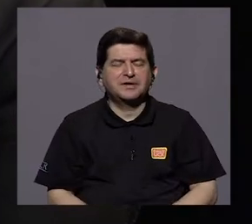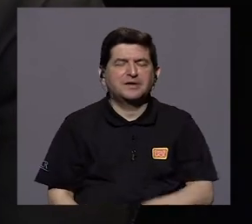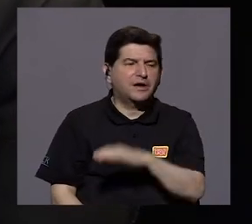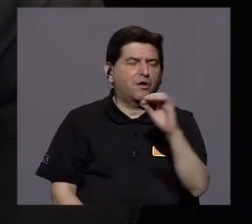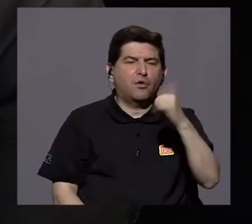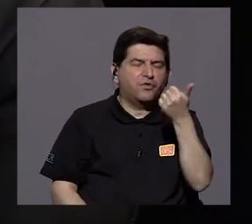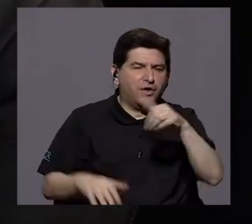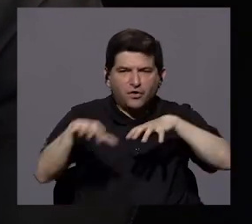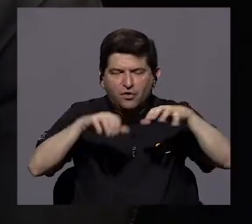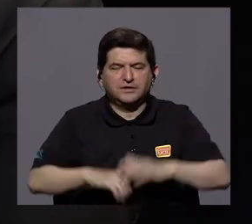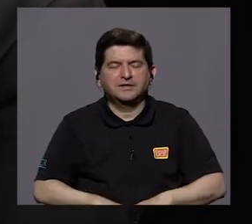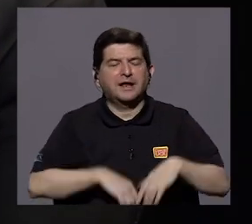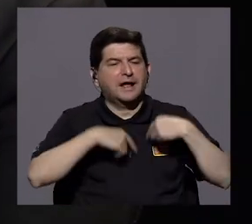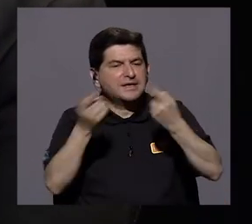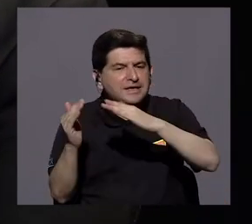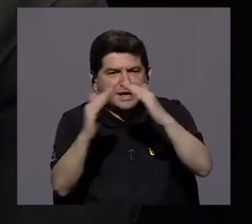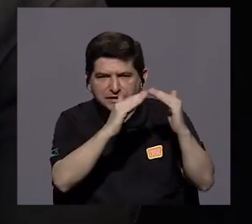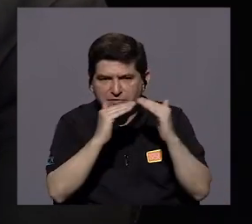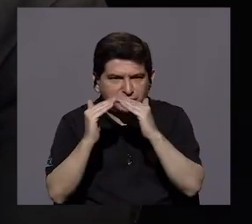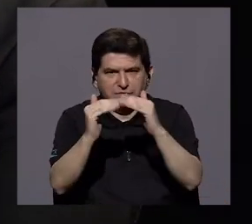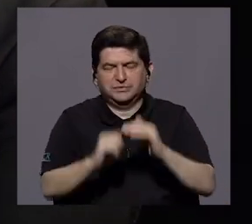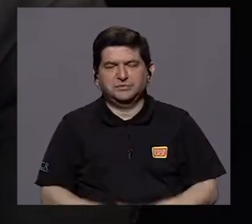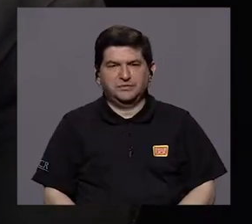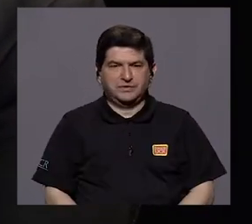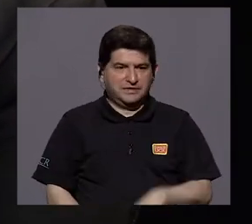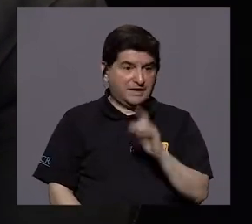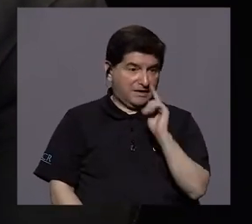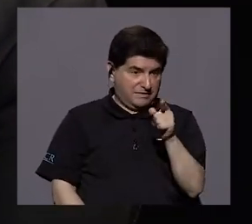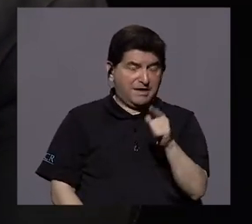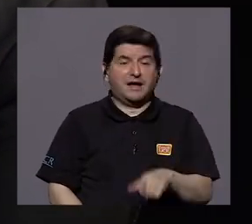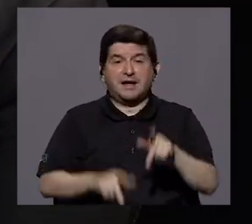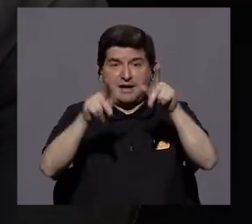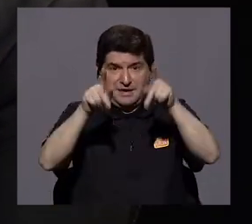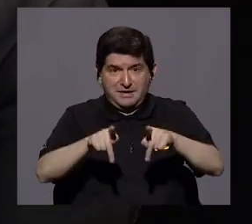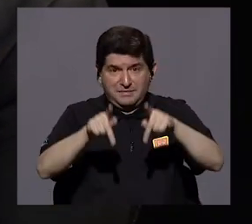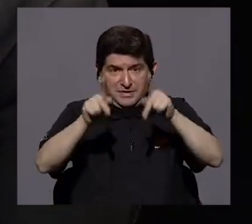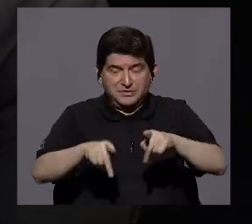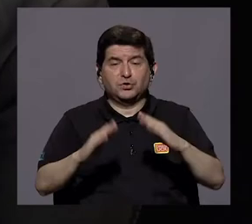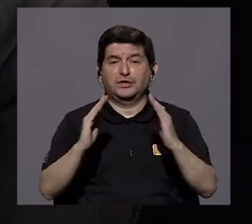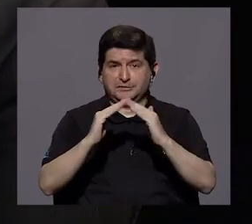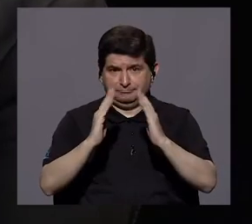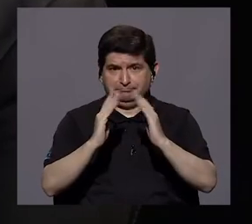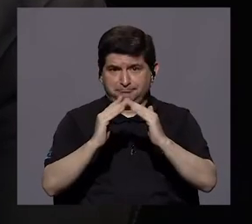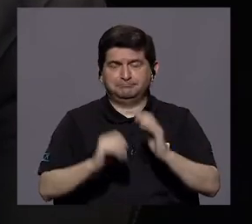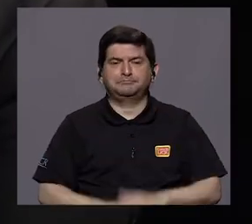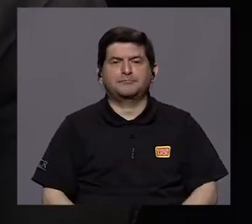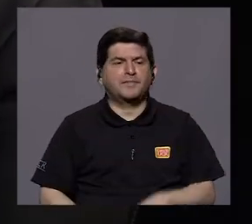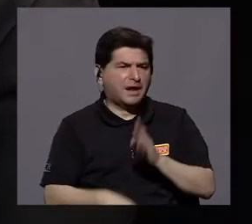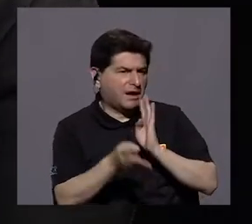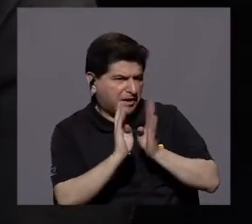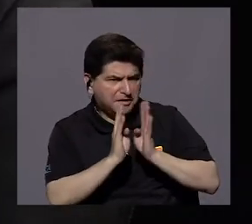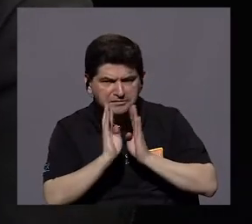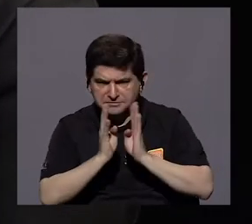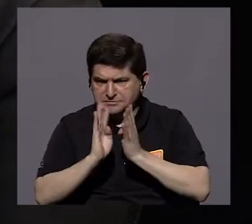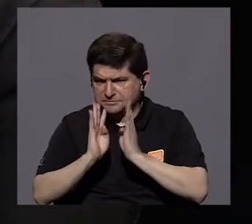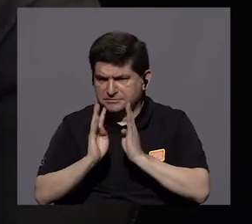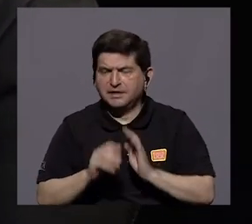las comunidades estas donde habitan estos grupos de personas,